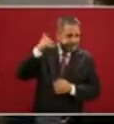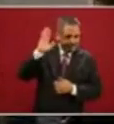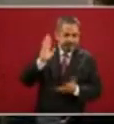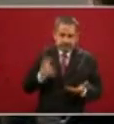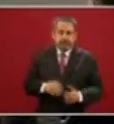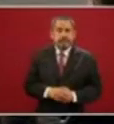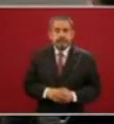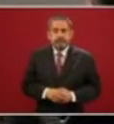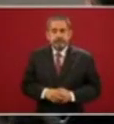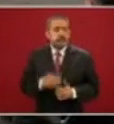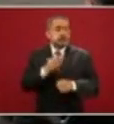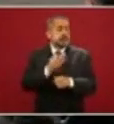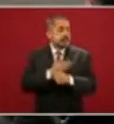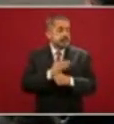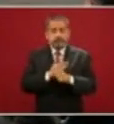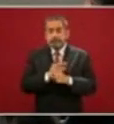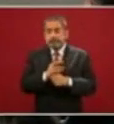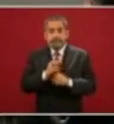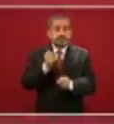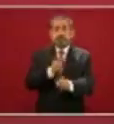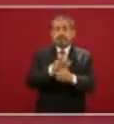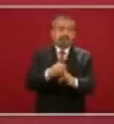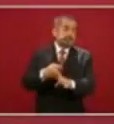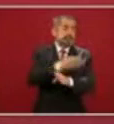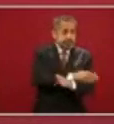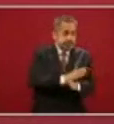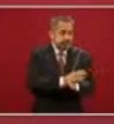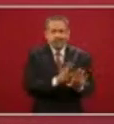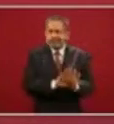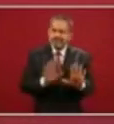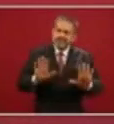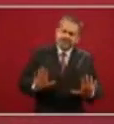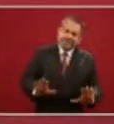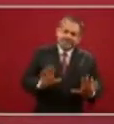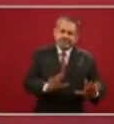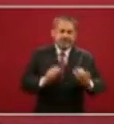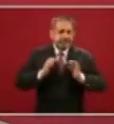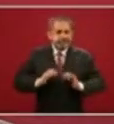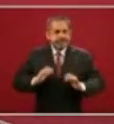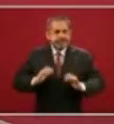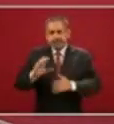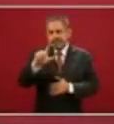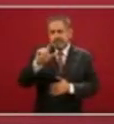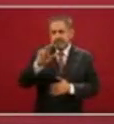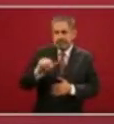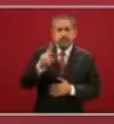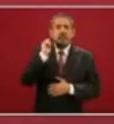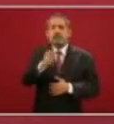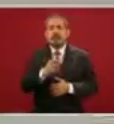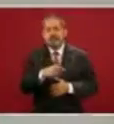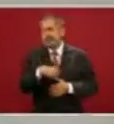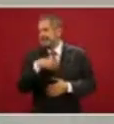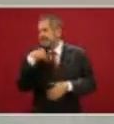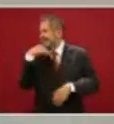las intervenciones demasiado temprano, mantengamos la calma. La calma no quiere decir desatendamos las circunstancias y